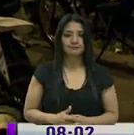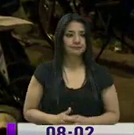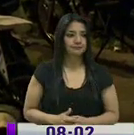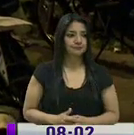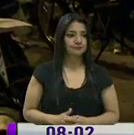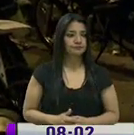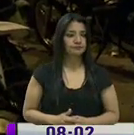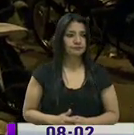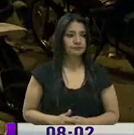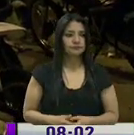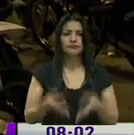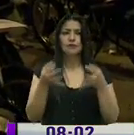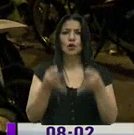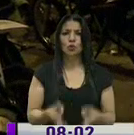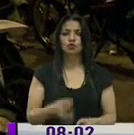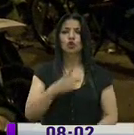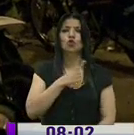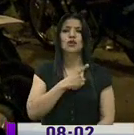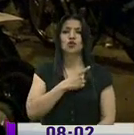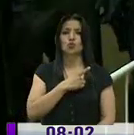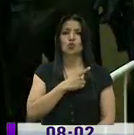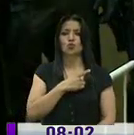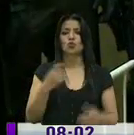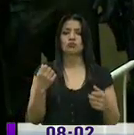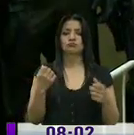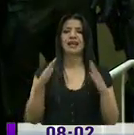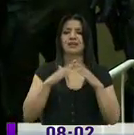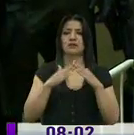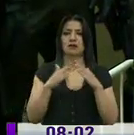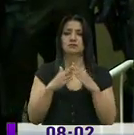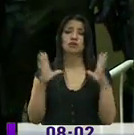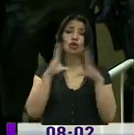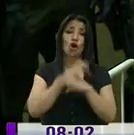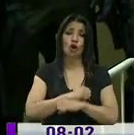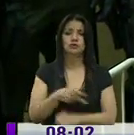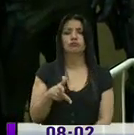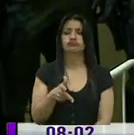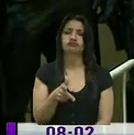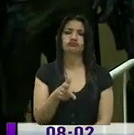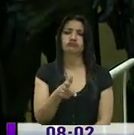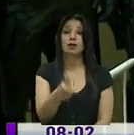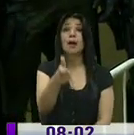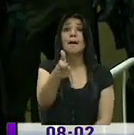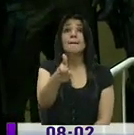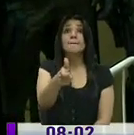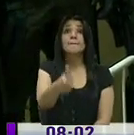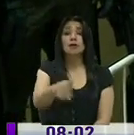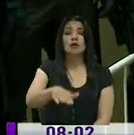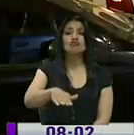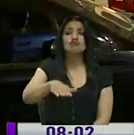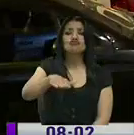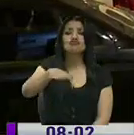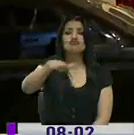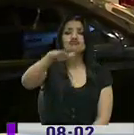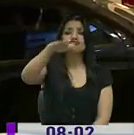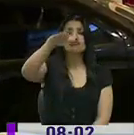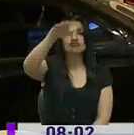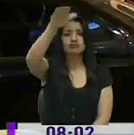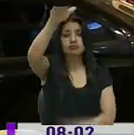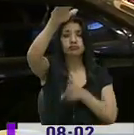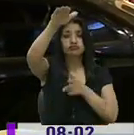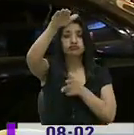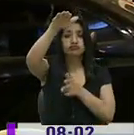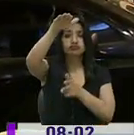sorprendieron al dueño de casa cuando esté en horas de la noche y llegó hasta el domicilio abrió la puerta eléctrica para guardar vícar los segundos que fueron